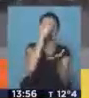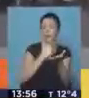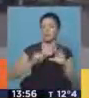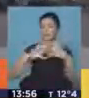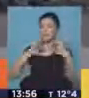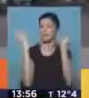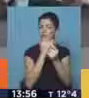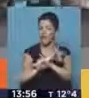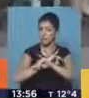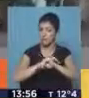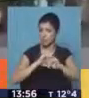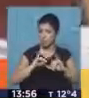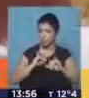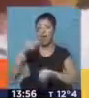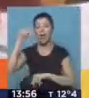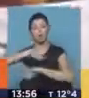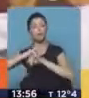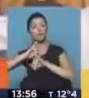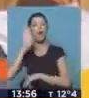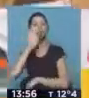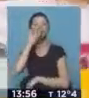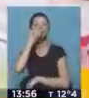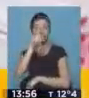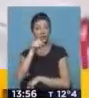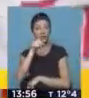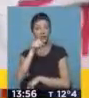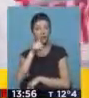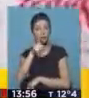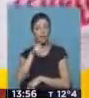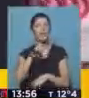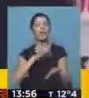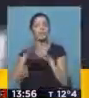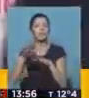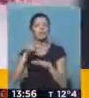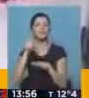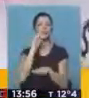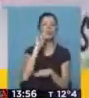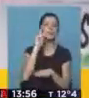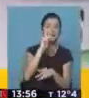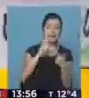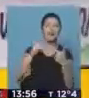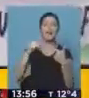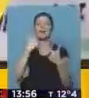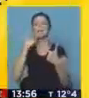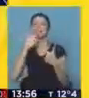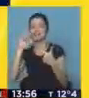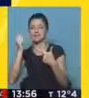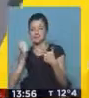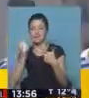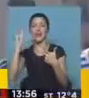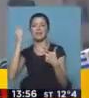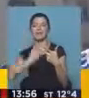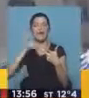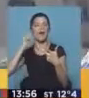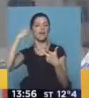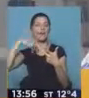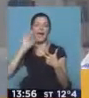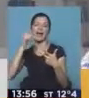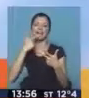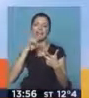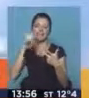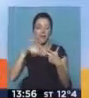ataques selectivos con aviones no tripulados eliminaron entre 64 y 116 civiles. Se trata